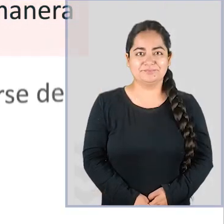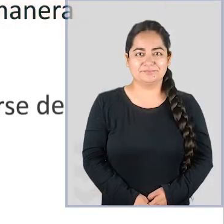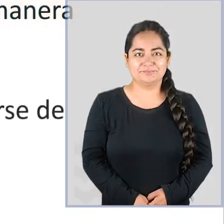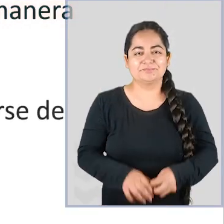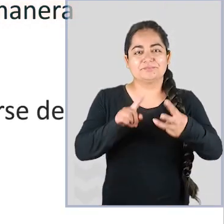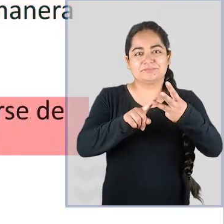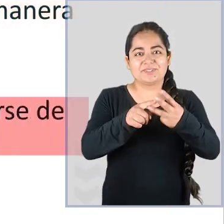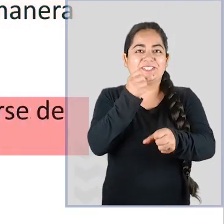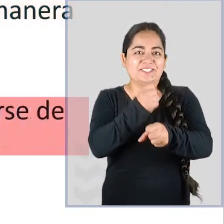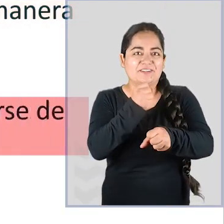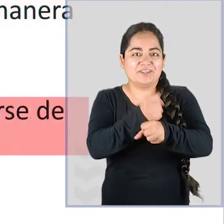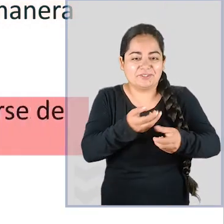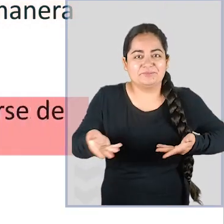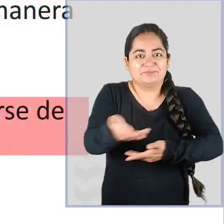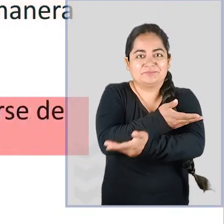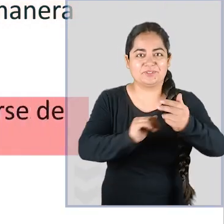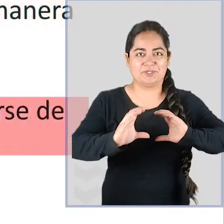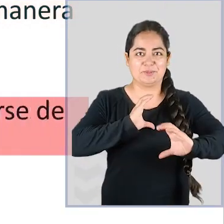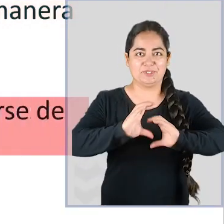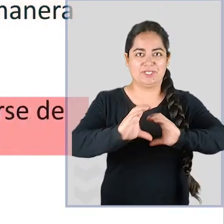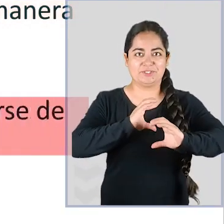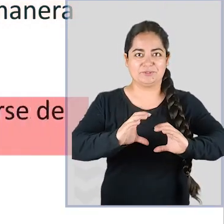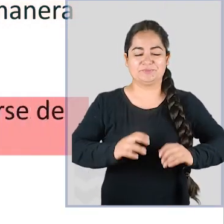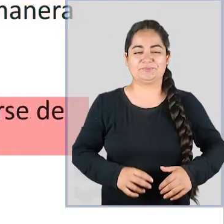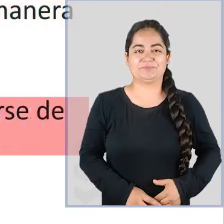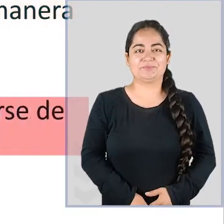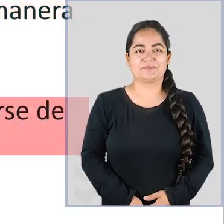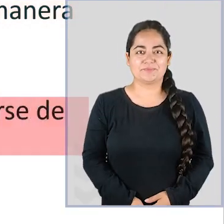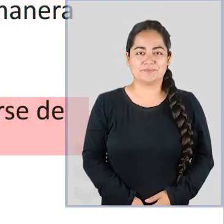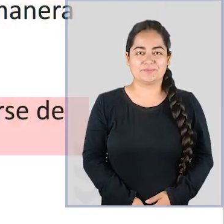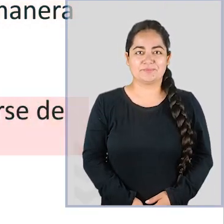la colaboración y comunicación.